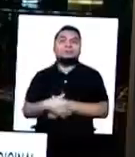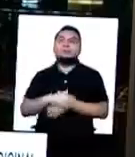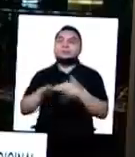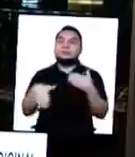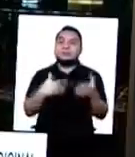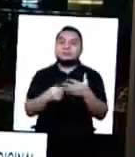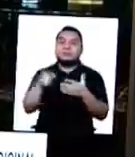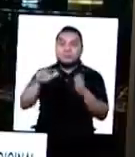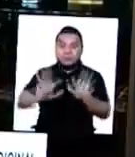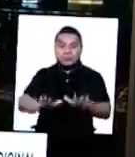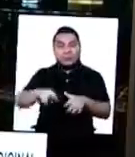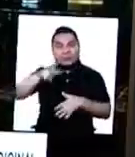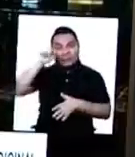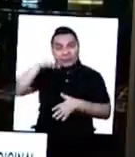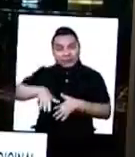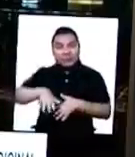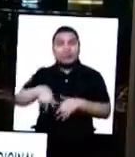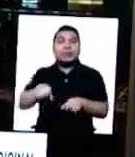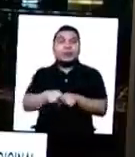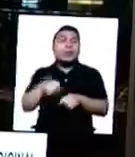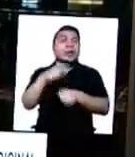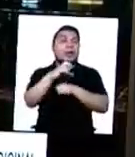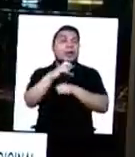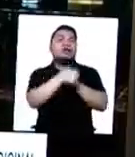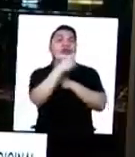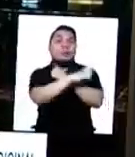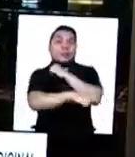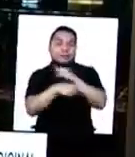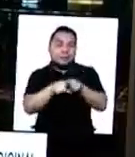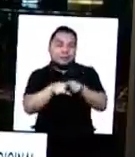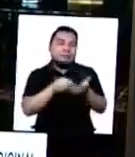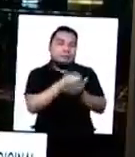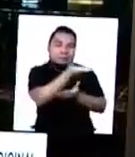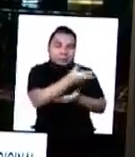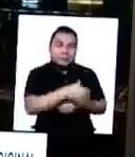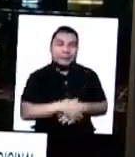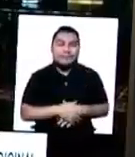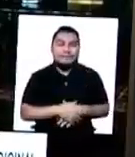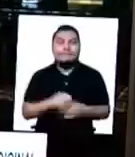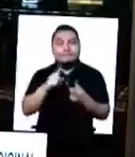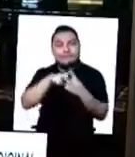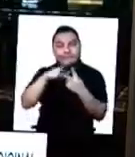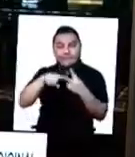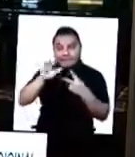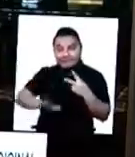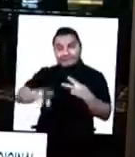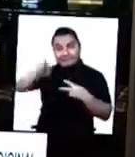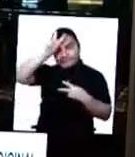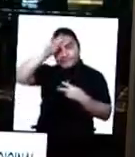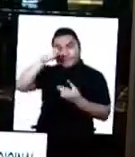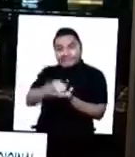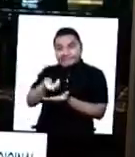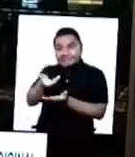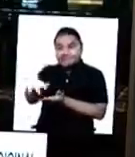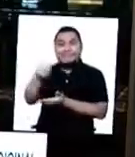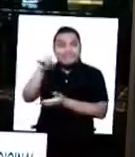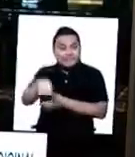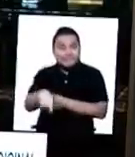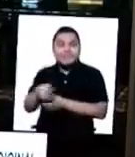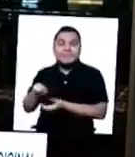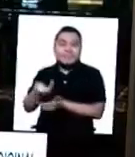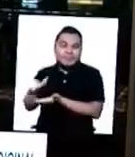toneladas para acetamol, ivermectina, hidroxicloroquina, equipos, tapados, todo eso. Bueno, el día 4 de